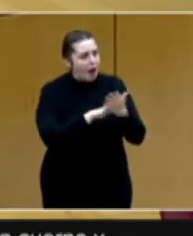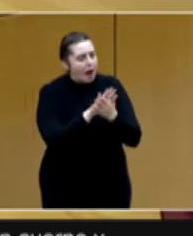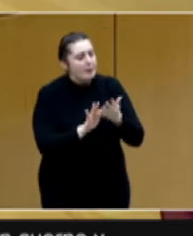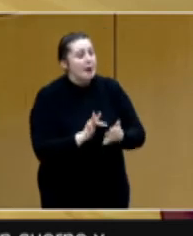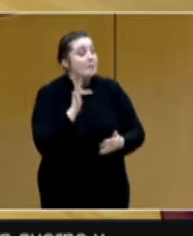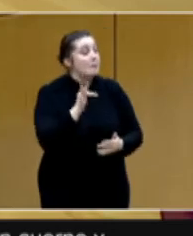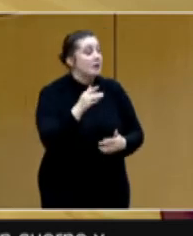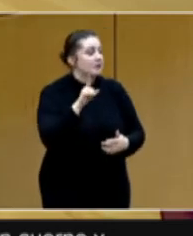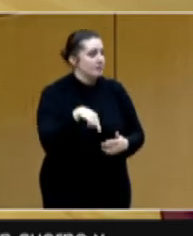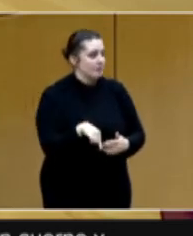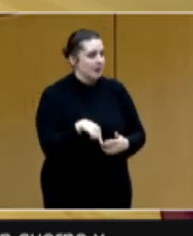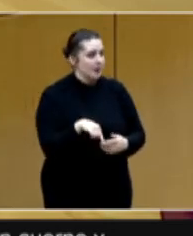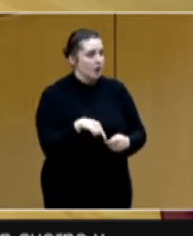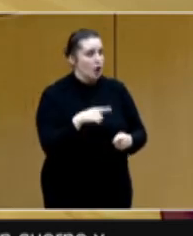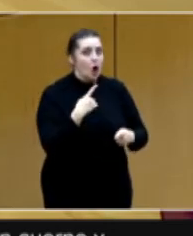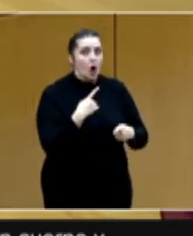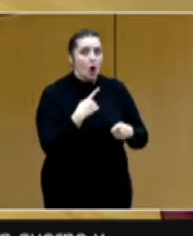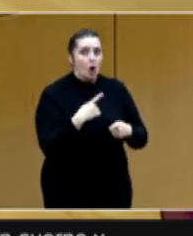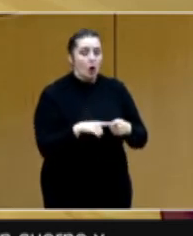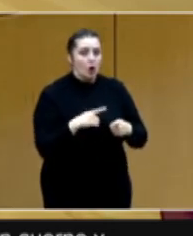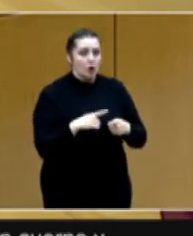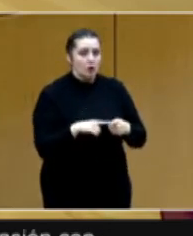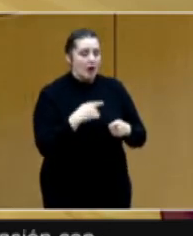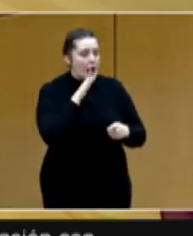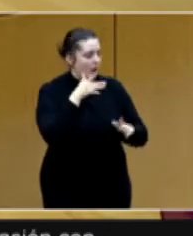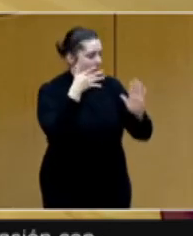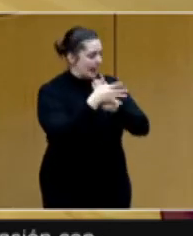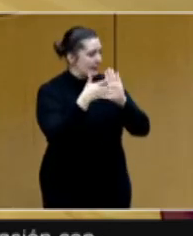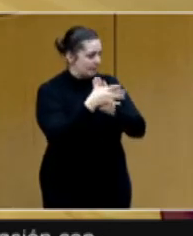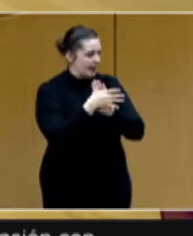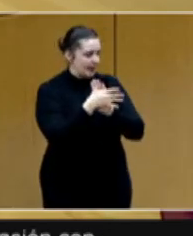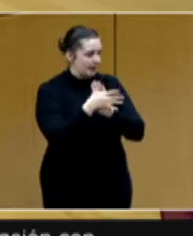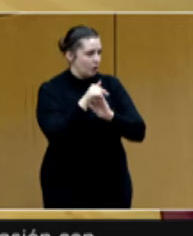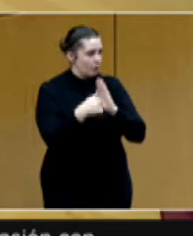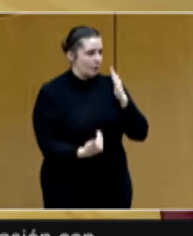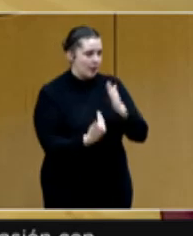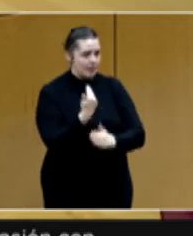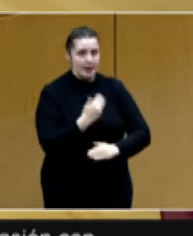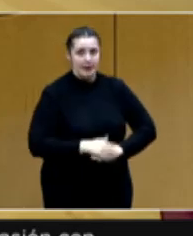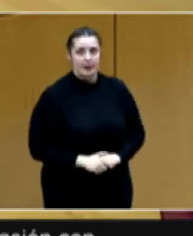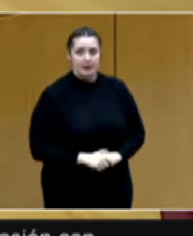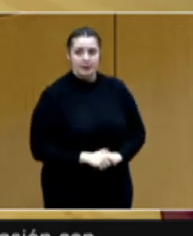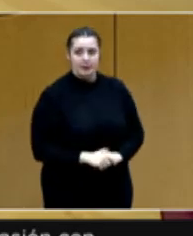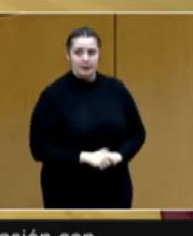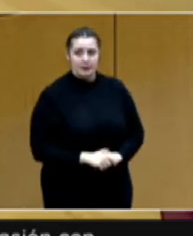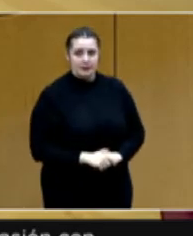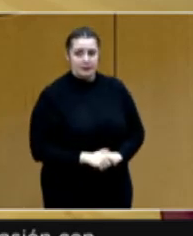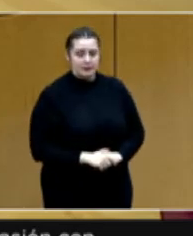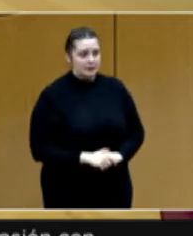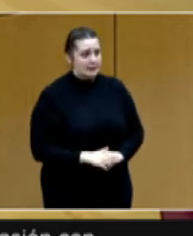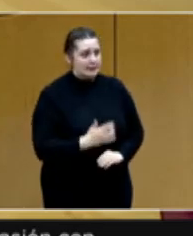con lo que les van a explicar a ustedes esta mañana no se arrepentirán de dedicarle